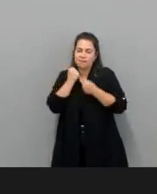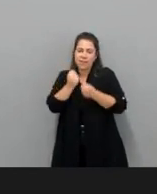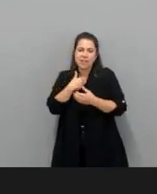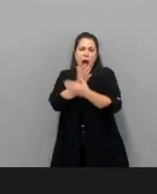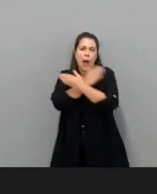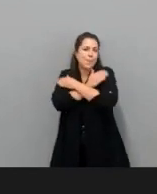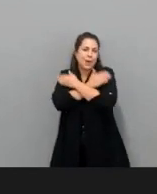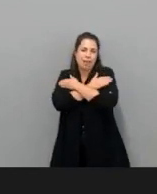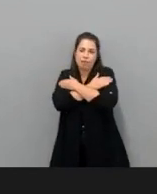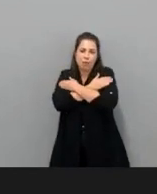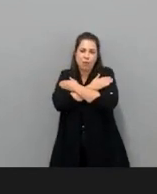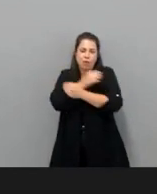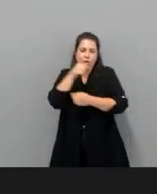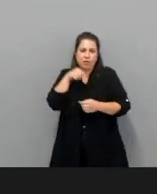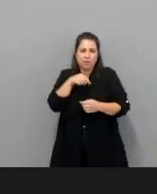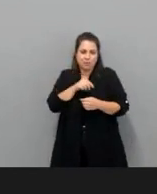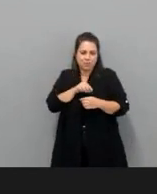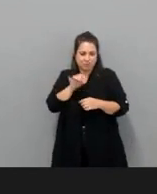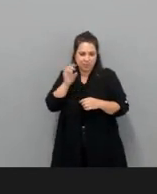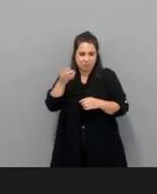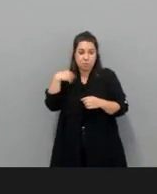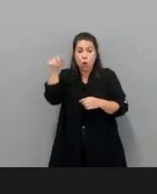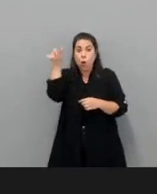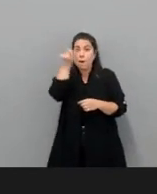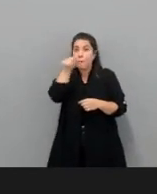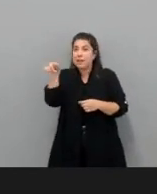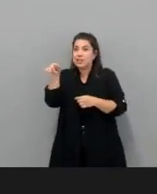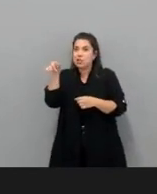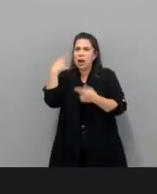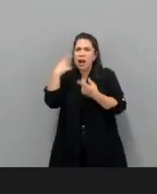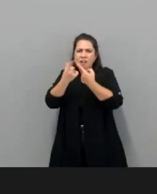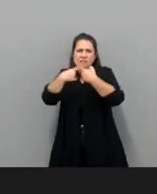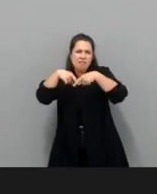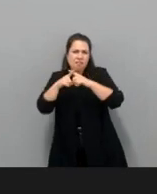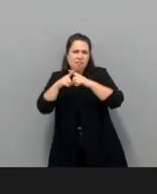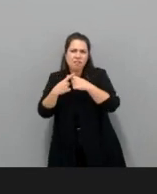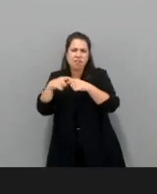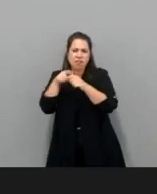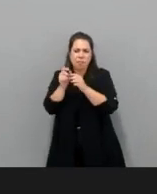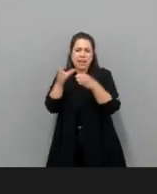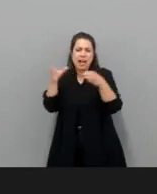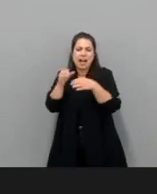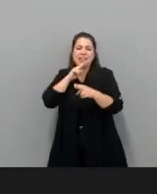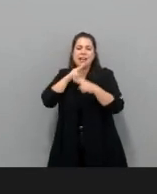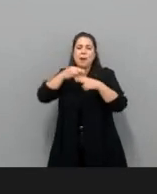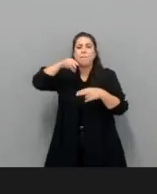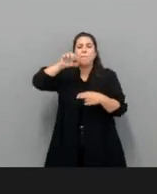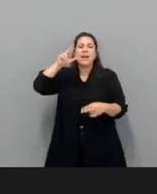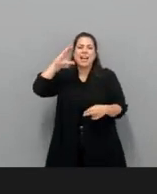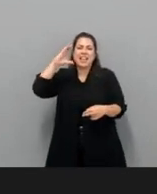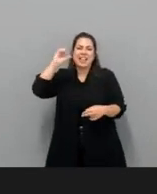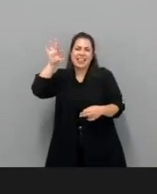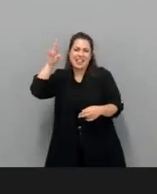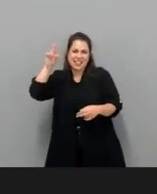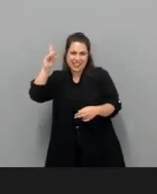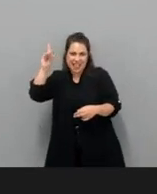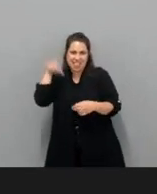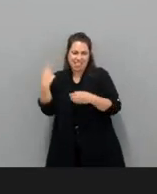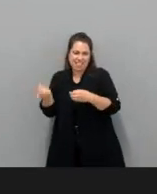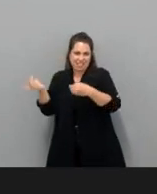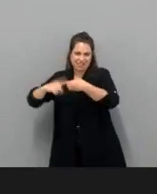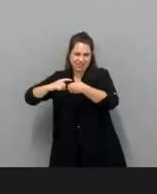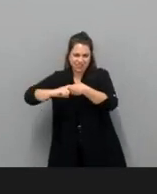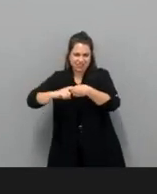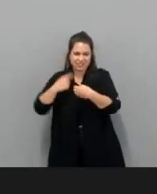abrazo desde aquí a todas las personas, a toda esa familia de Amencer que la integran. Y